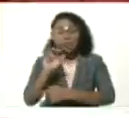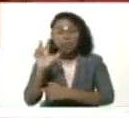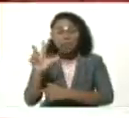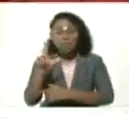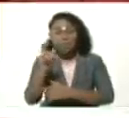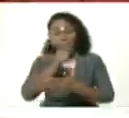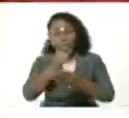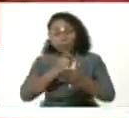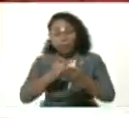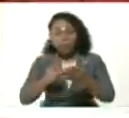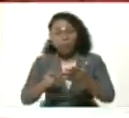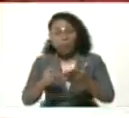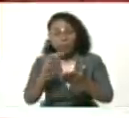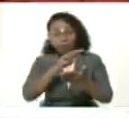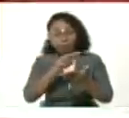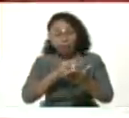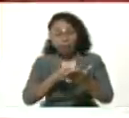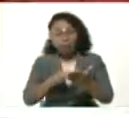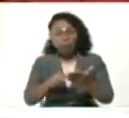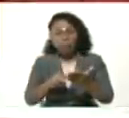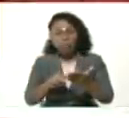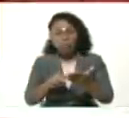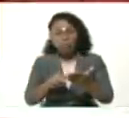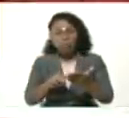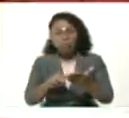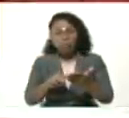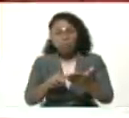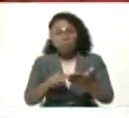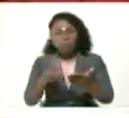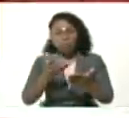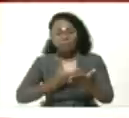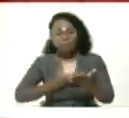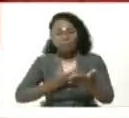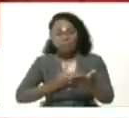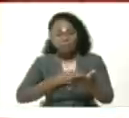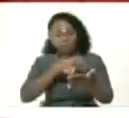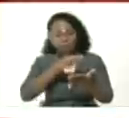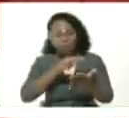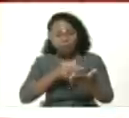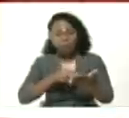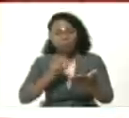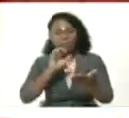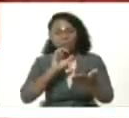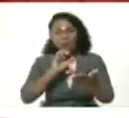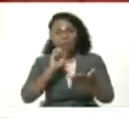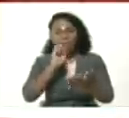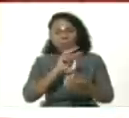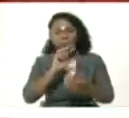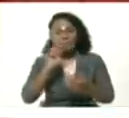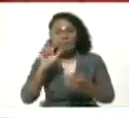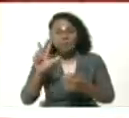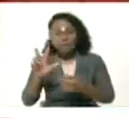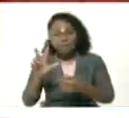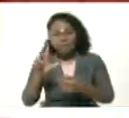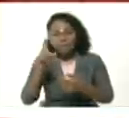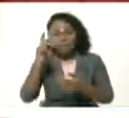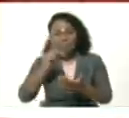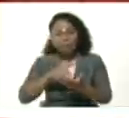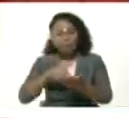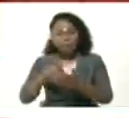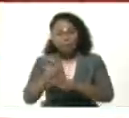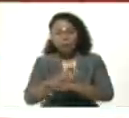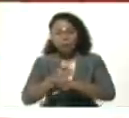candidatos, de leer a las alcaldías y leer 23 candidatos y candidatas a las